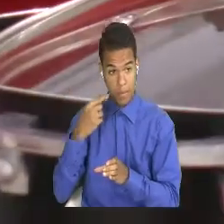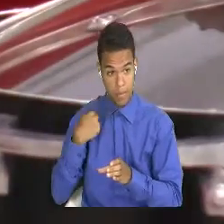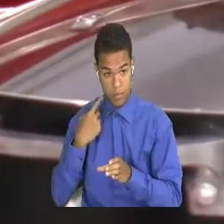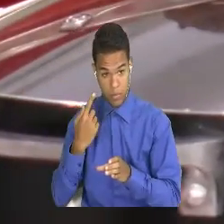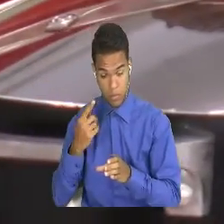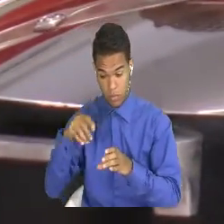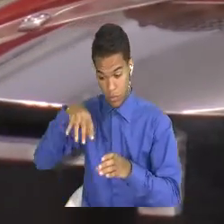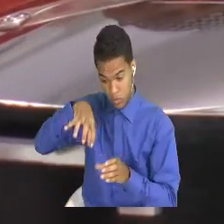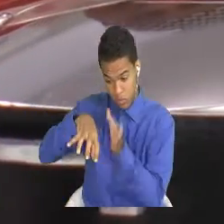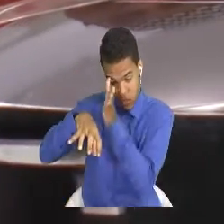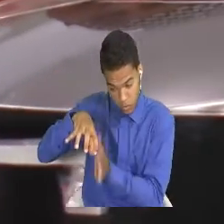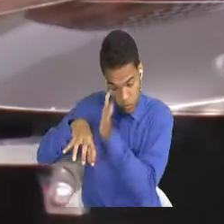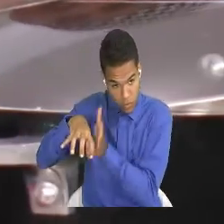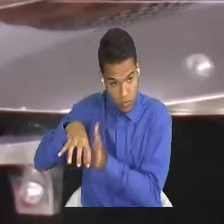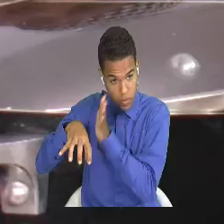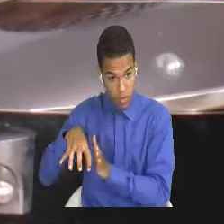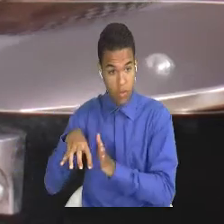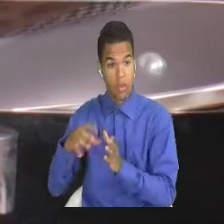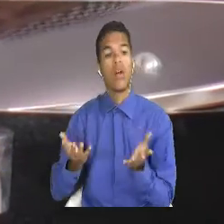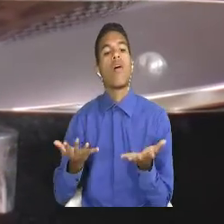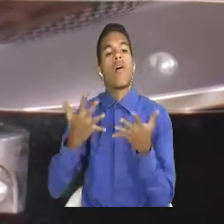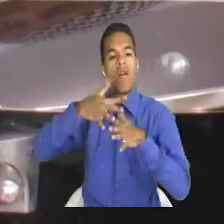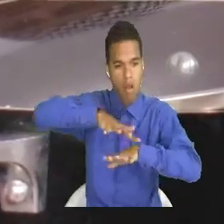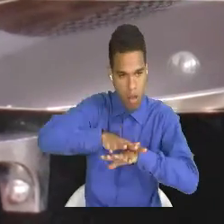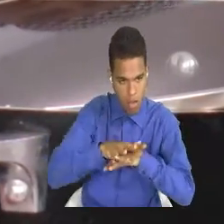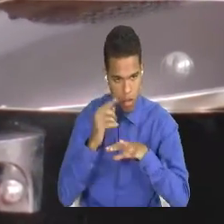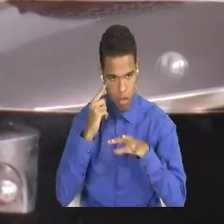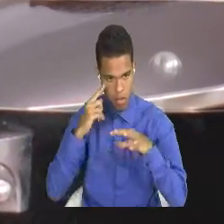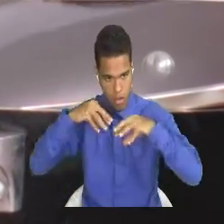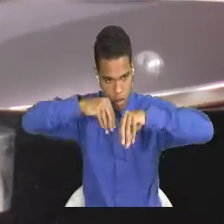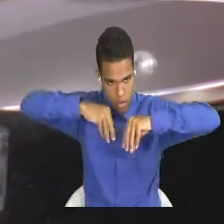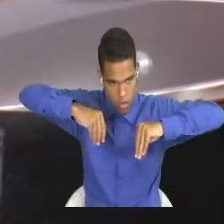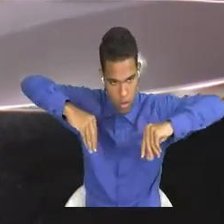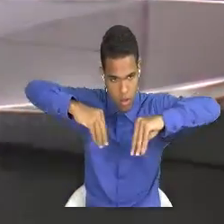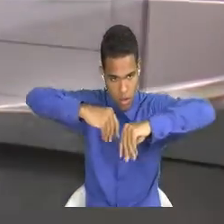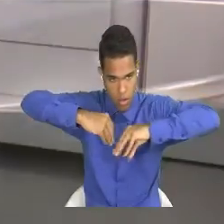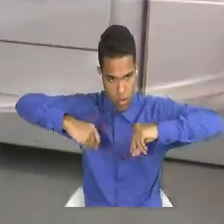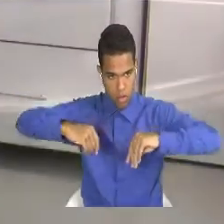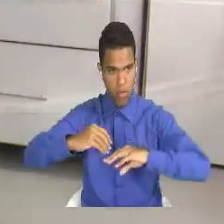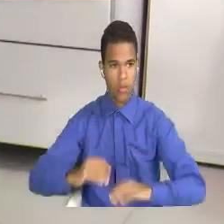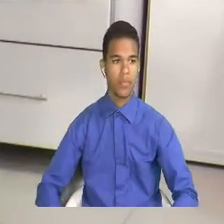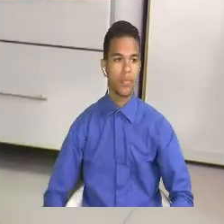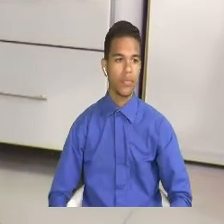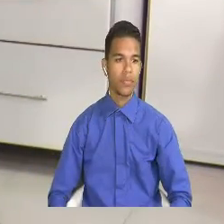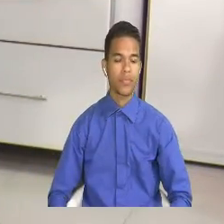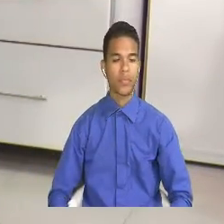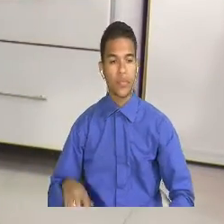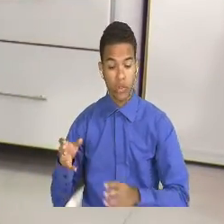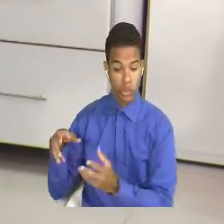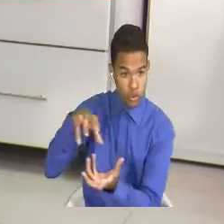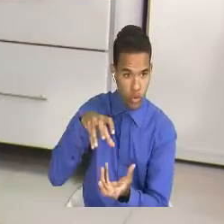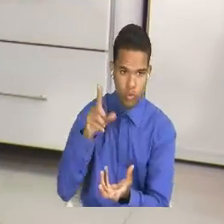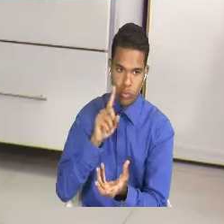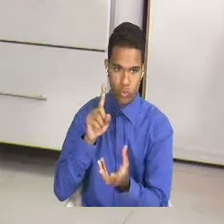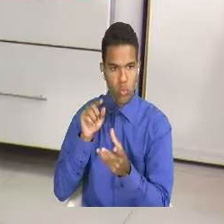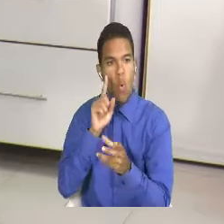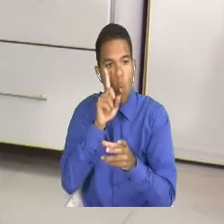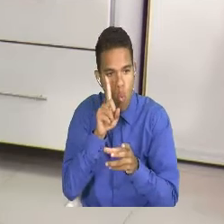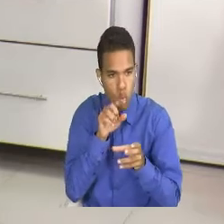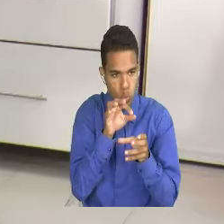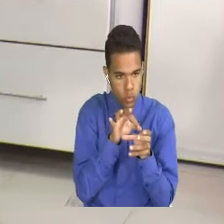¿Todos al mismo tiempo? Uno por uno. Okay. 2x1, ya aquí tengo. Acá. Bueno,